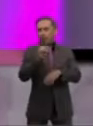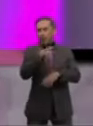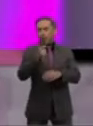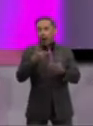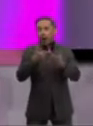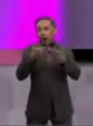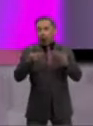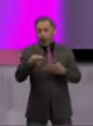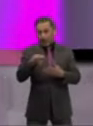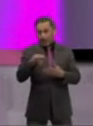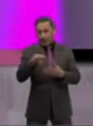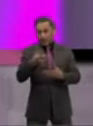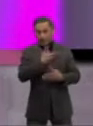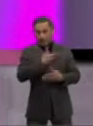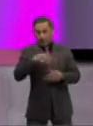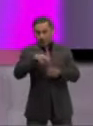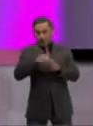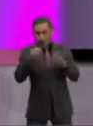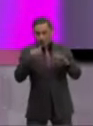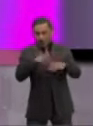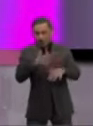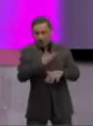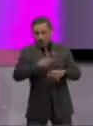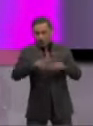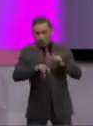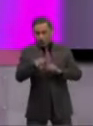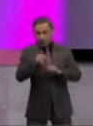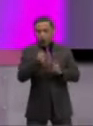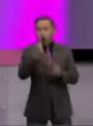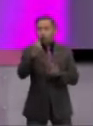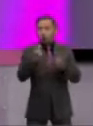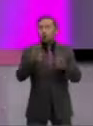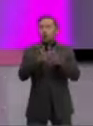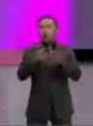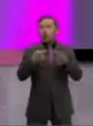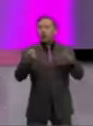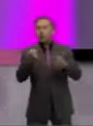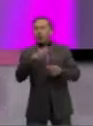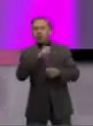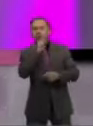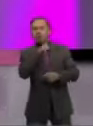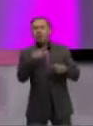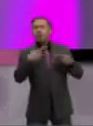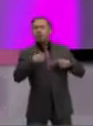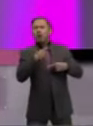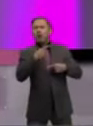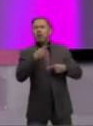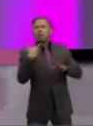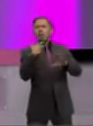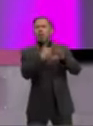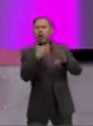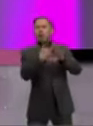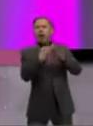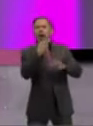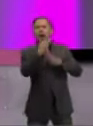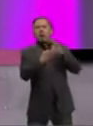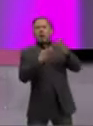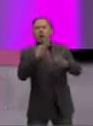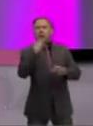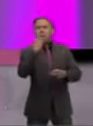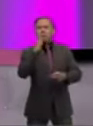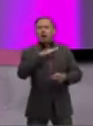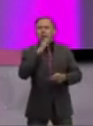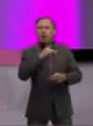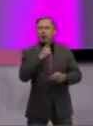Hay opositores que están peleados y también criticando y ofendiendo a las personas. Ahorita simplemente aquí la compañera, nadie